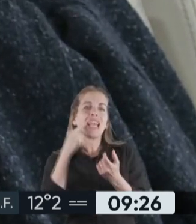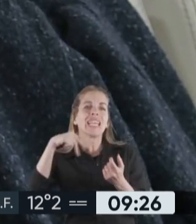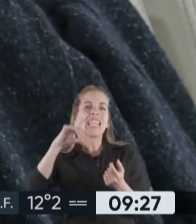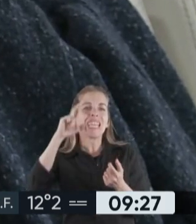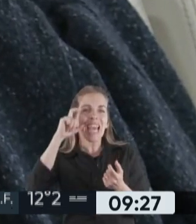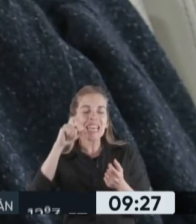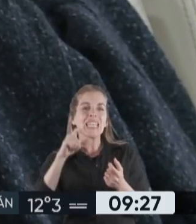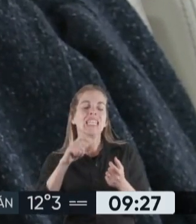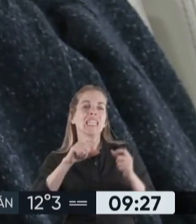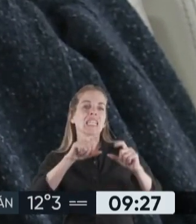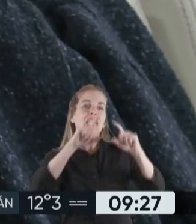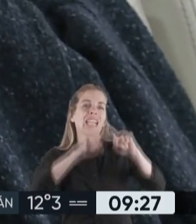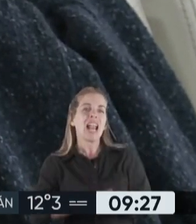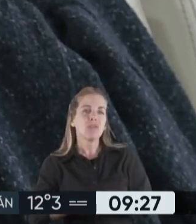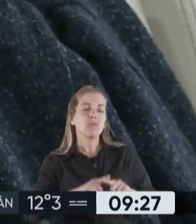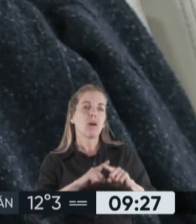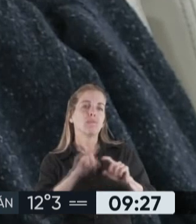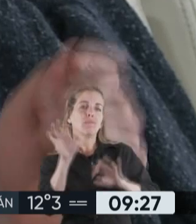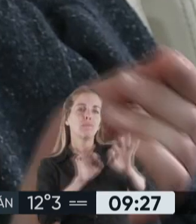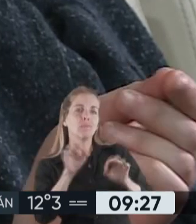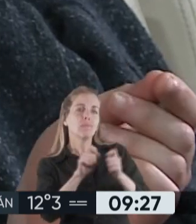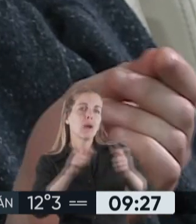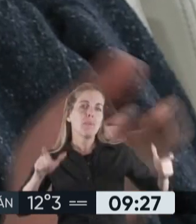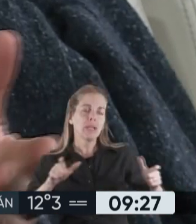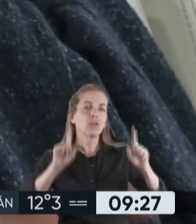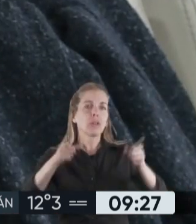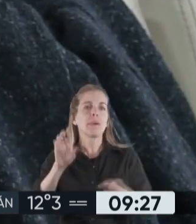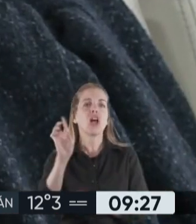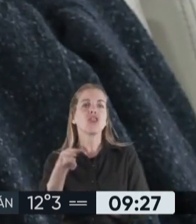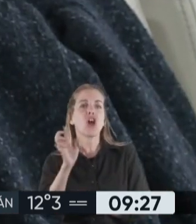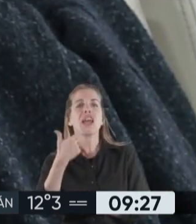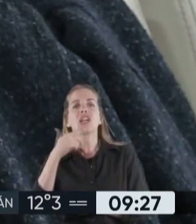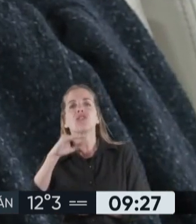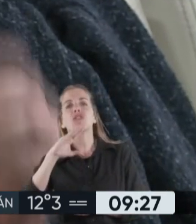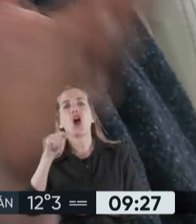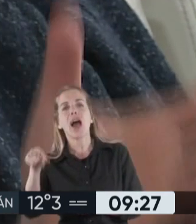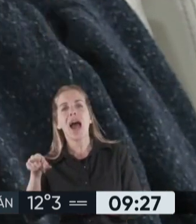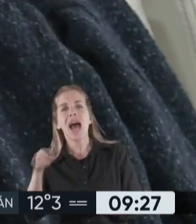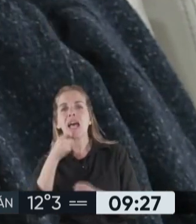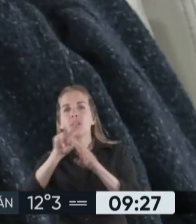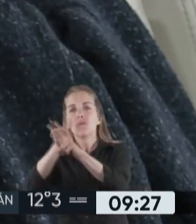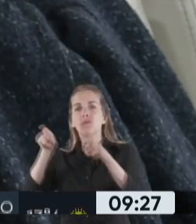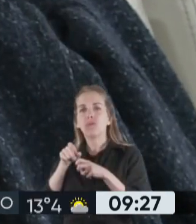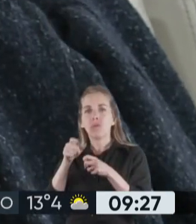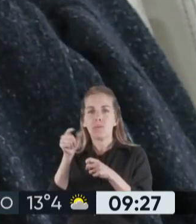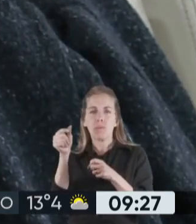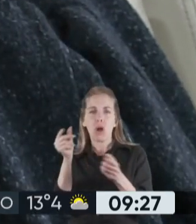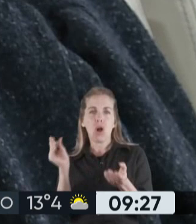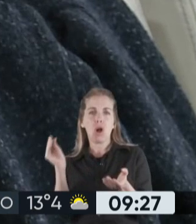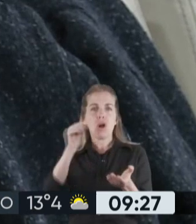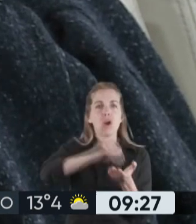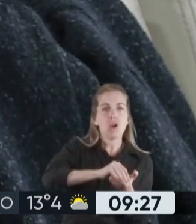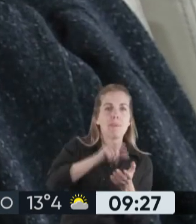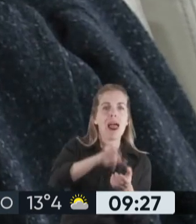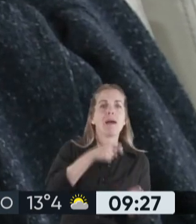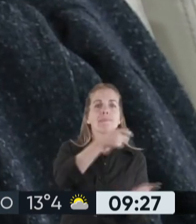también es parte del decreto del dólar soja, que un excedente podría llegar a ir a esa suma fija, digamos, que sería para cubrir